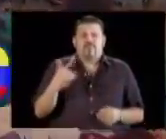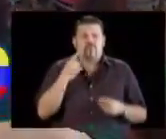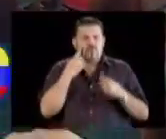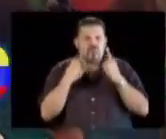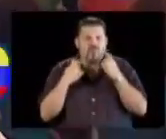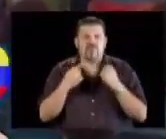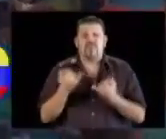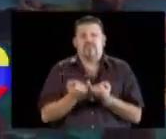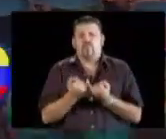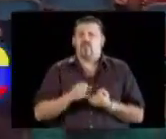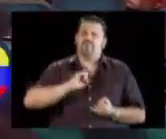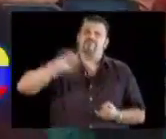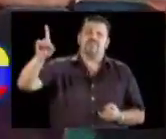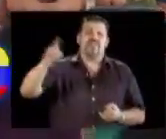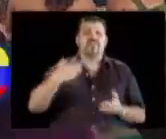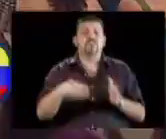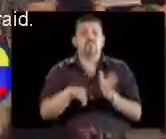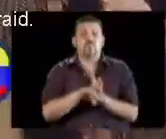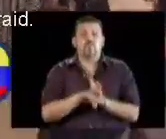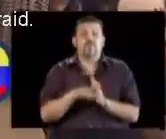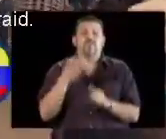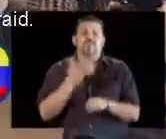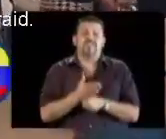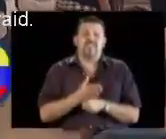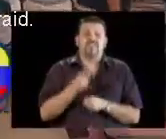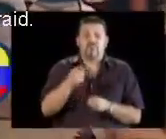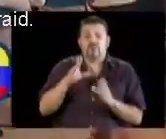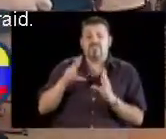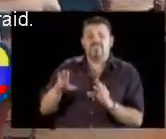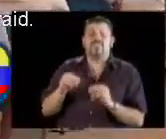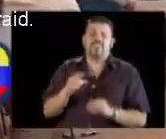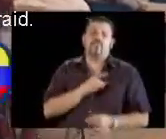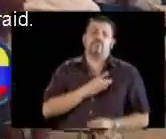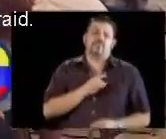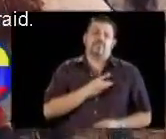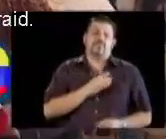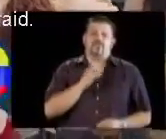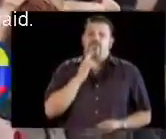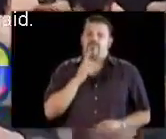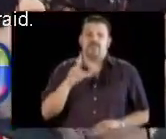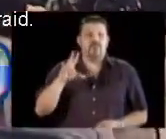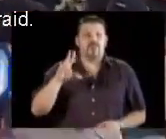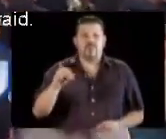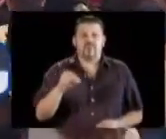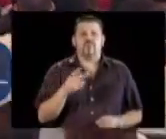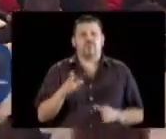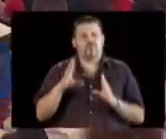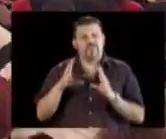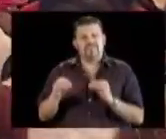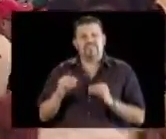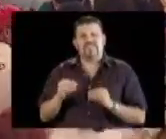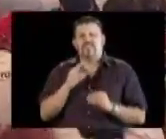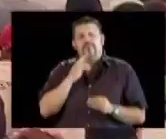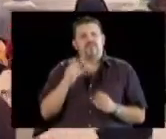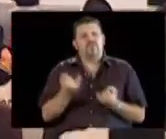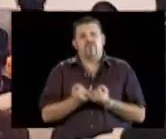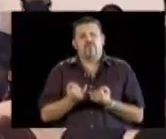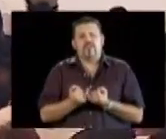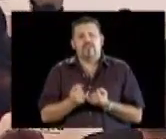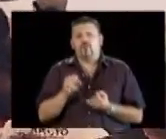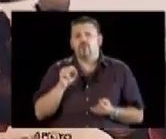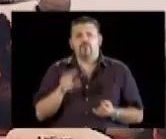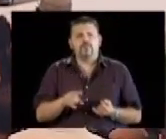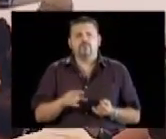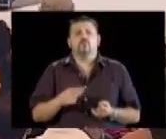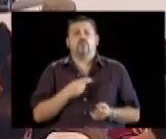cuarto castigado. Y le va inculcando miedo en lugar de enseñarle cómo hacer las cosas para no tener miedo. Lo mismo sucede, y